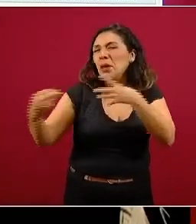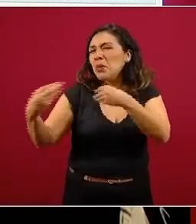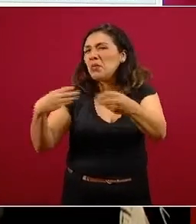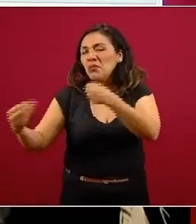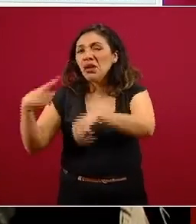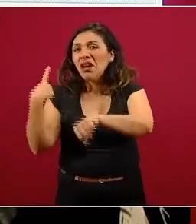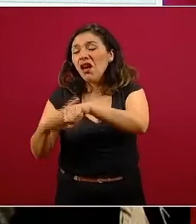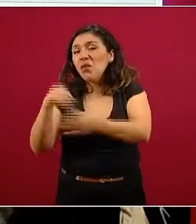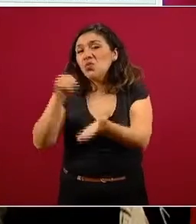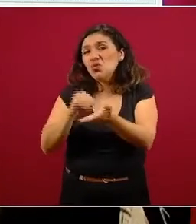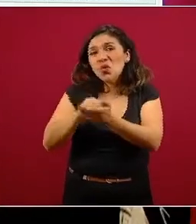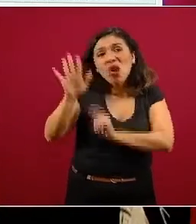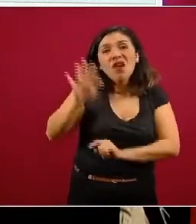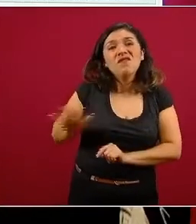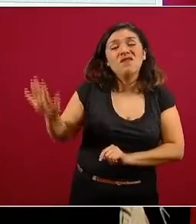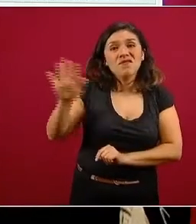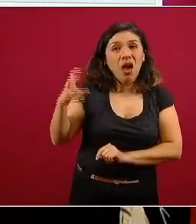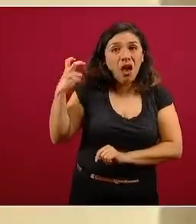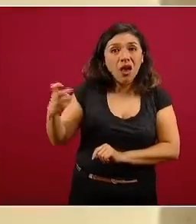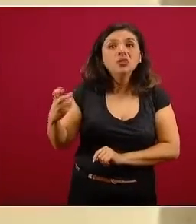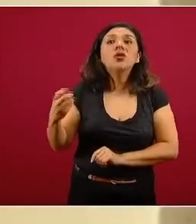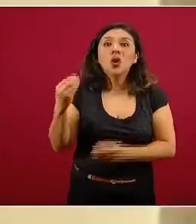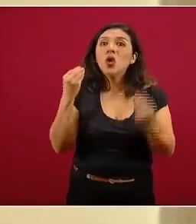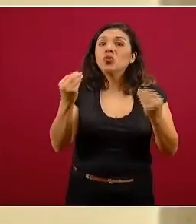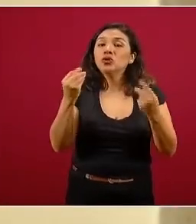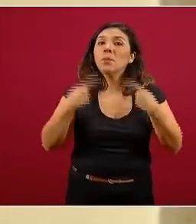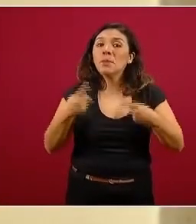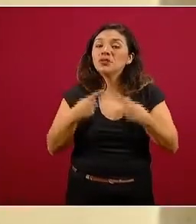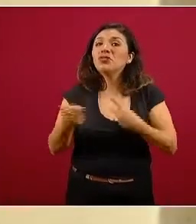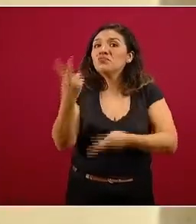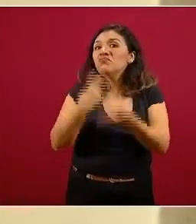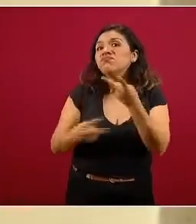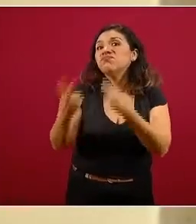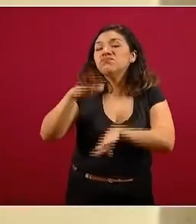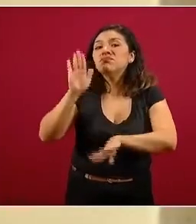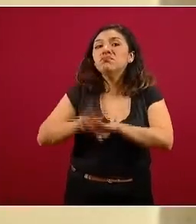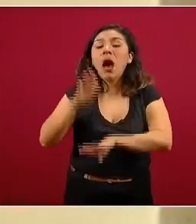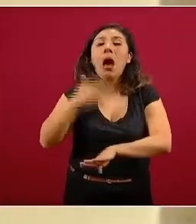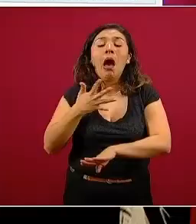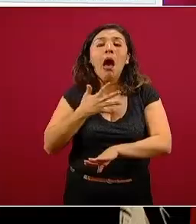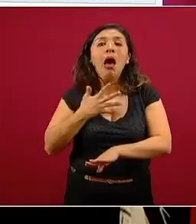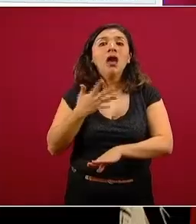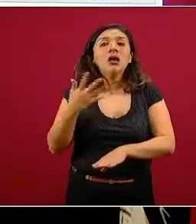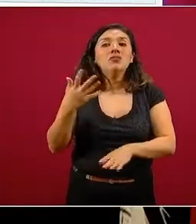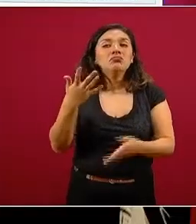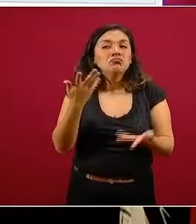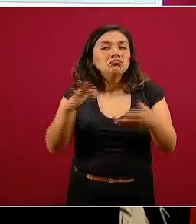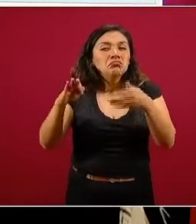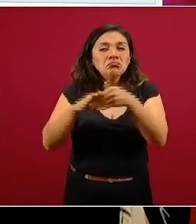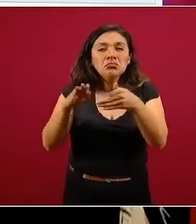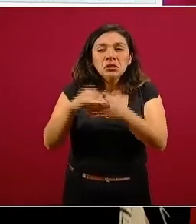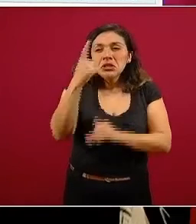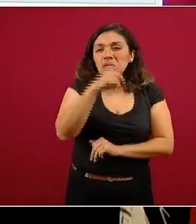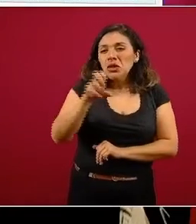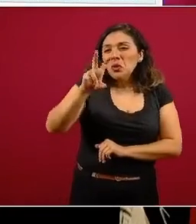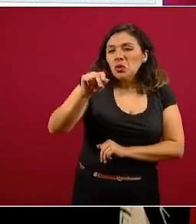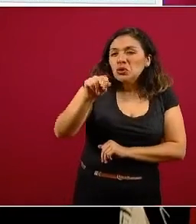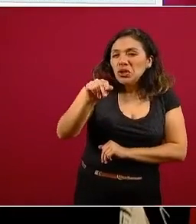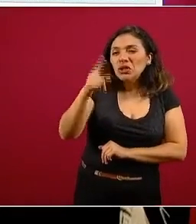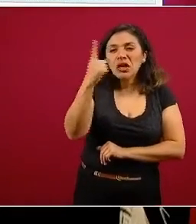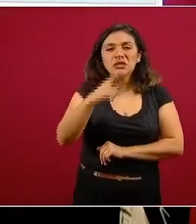de la transmisión y todavía con una cantidad importante de casos, ya que continúan presentando al menos entre 180